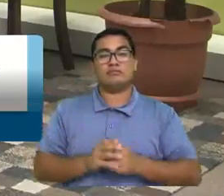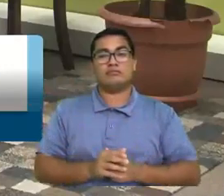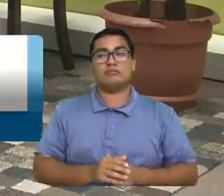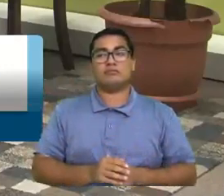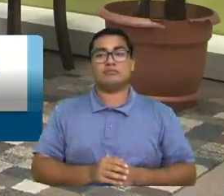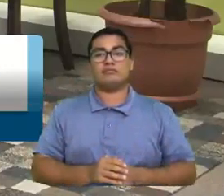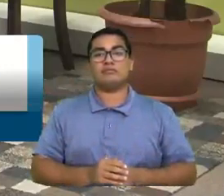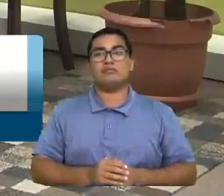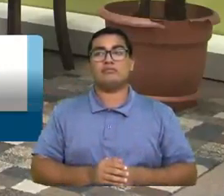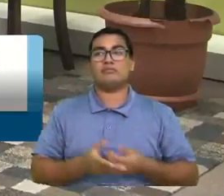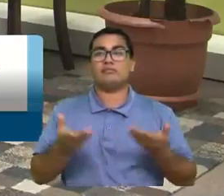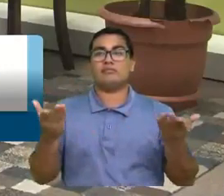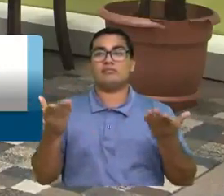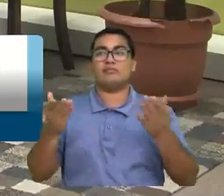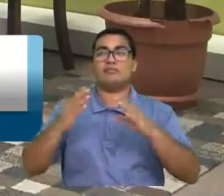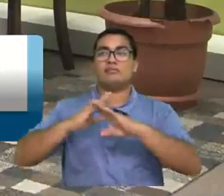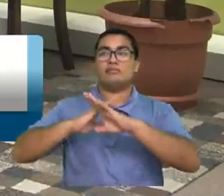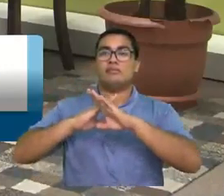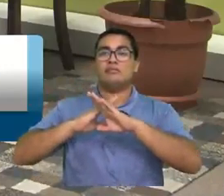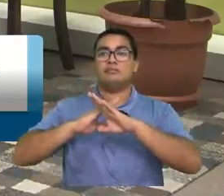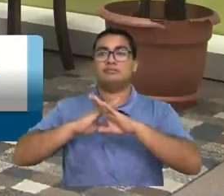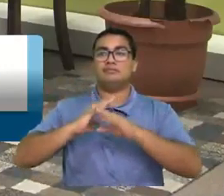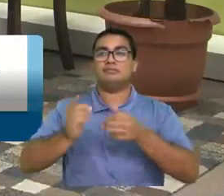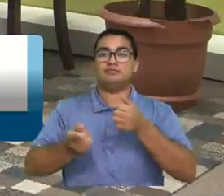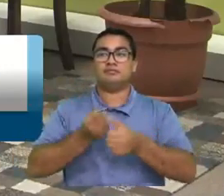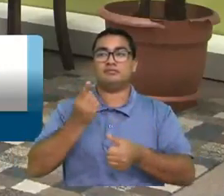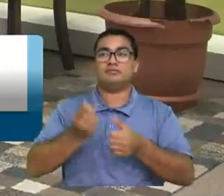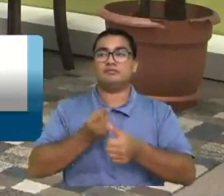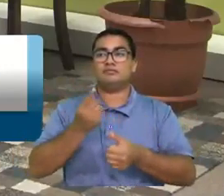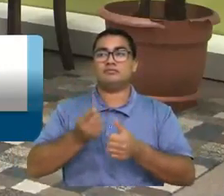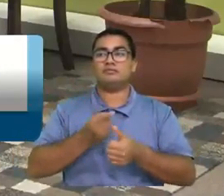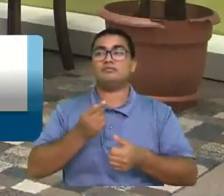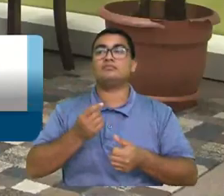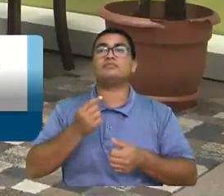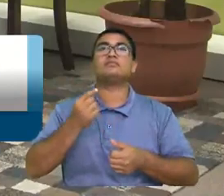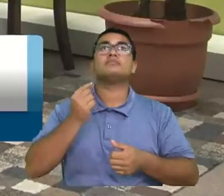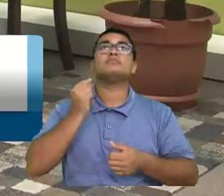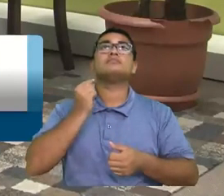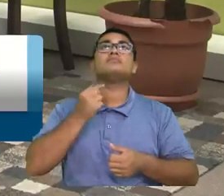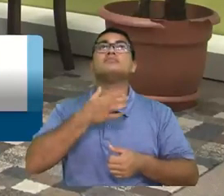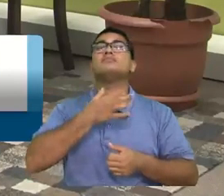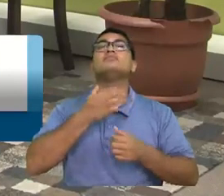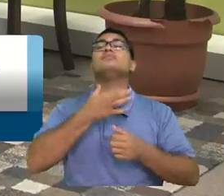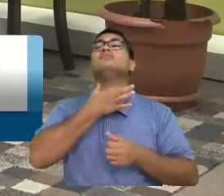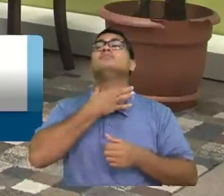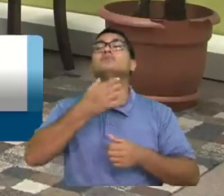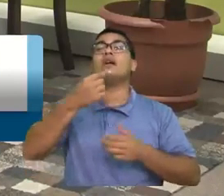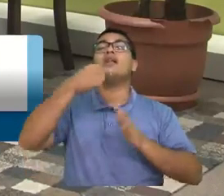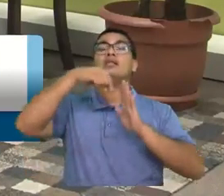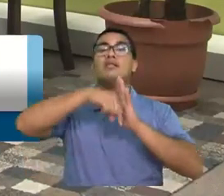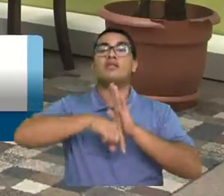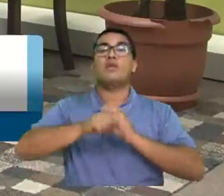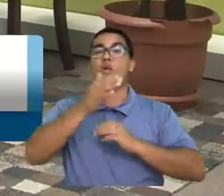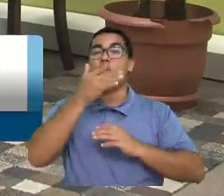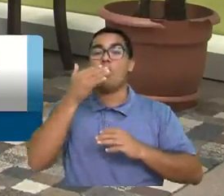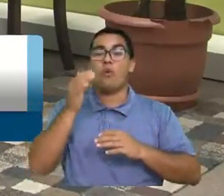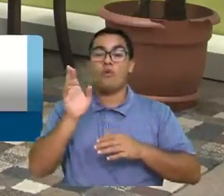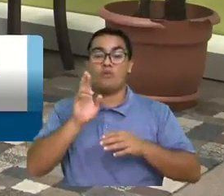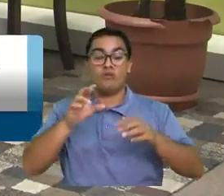manera de defenderse es que comienza primero a presentar una coloración roja, y si hay una